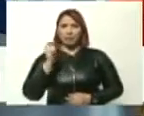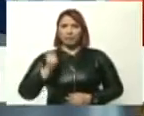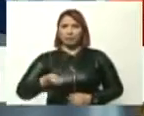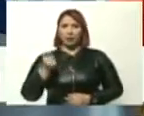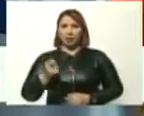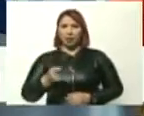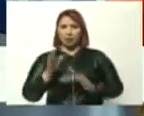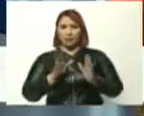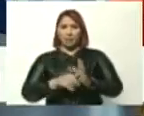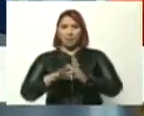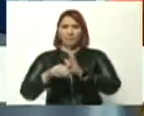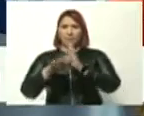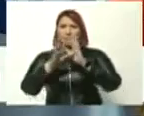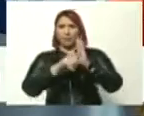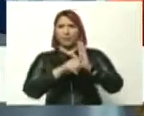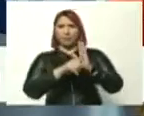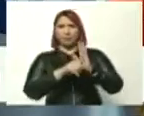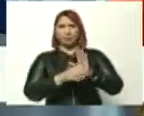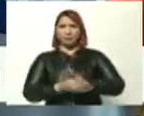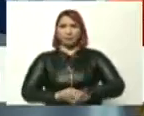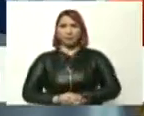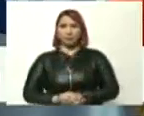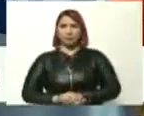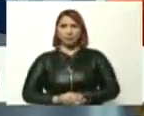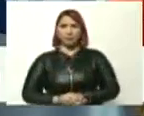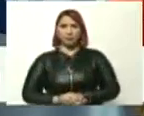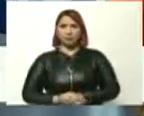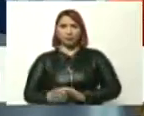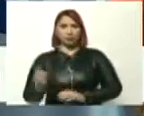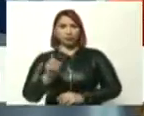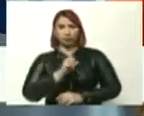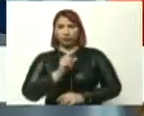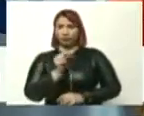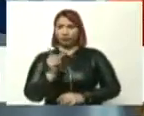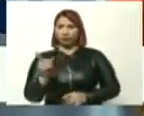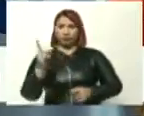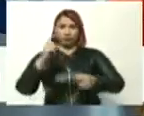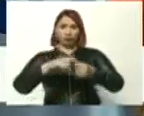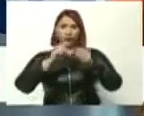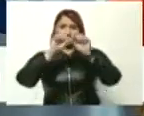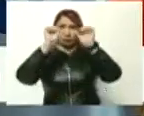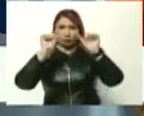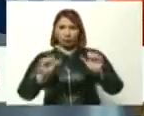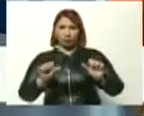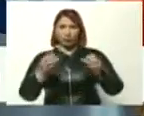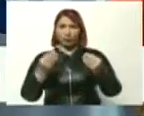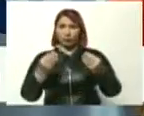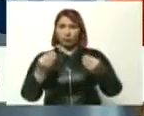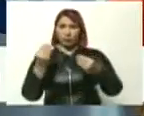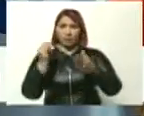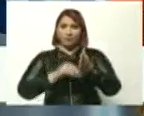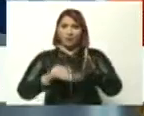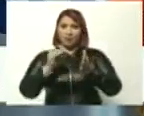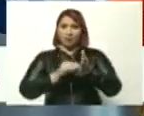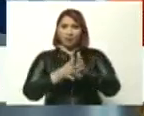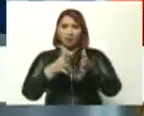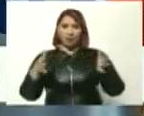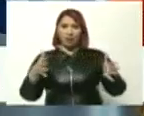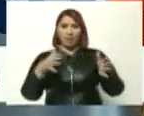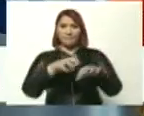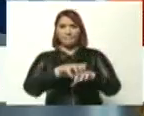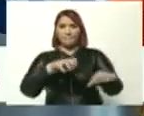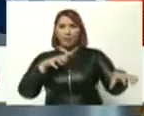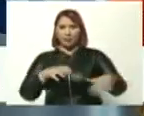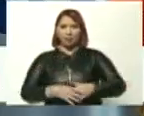que, no cargando en el sistema, muchas veces, o la gran mayoría, de forma